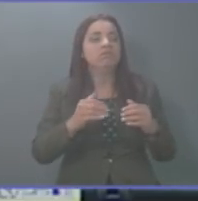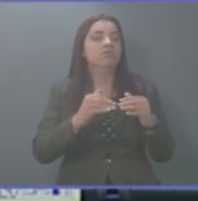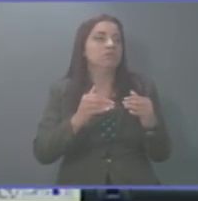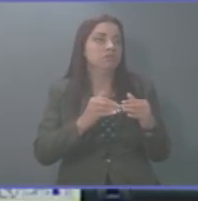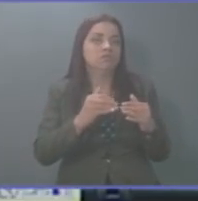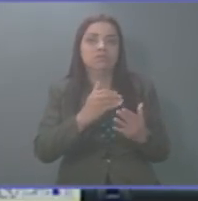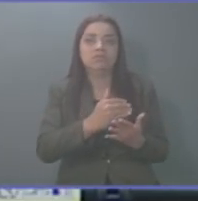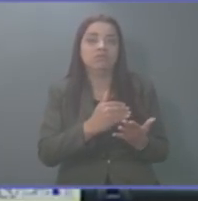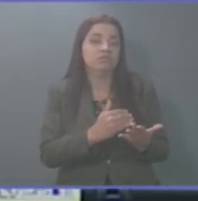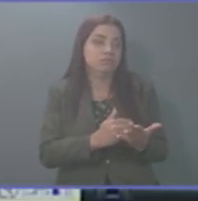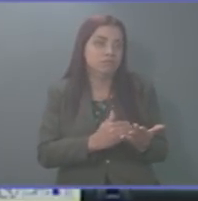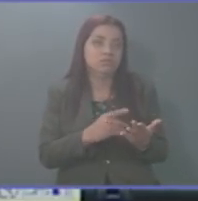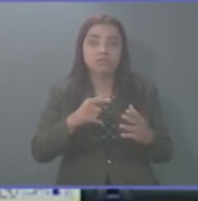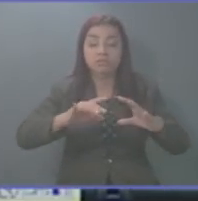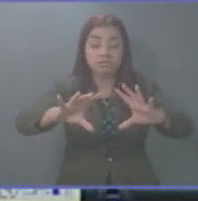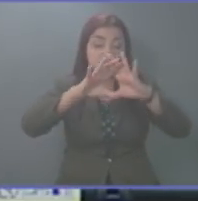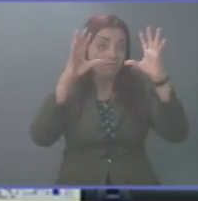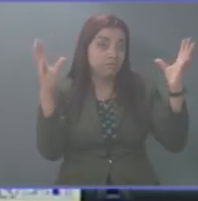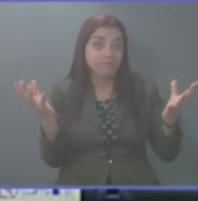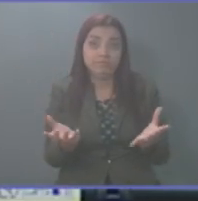latitudes del mundo.